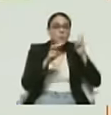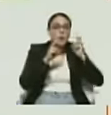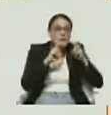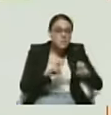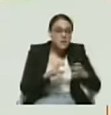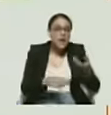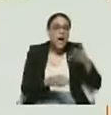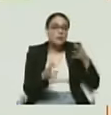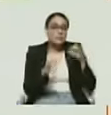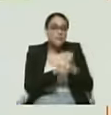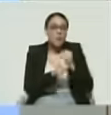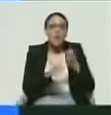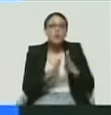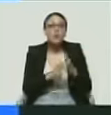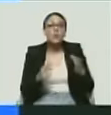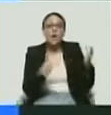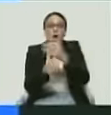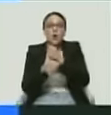masivo el 28 de julio.